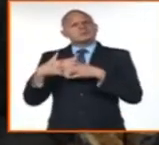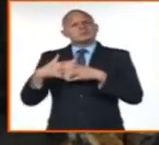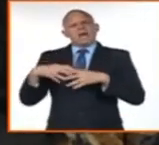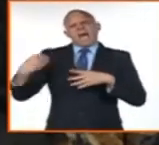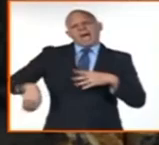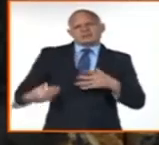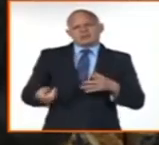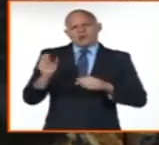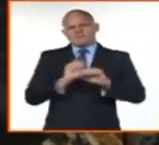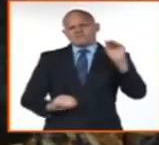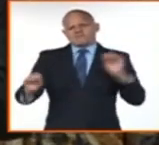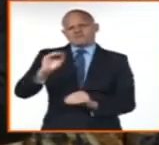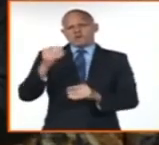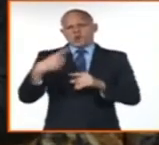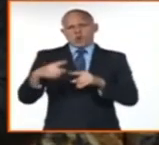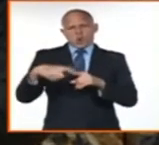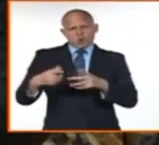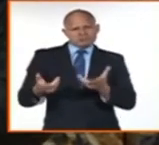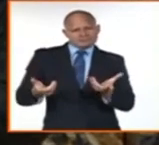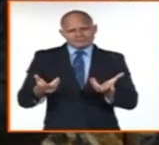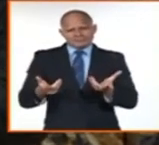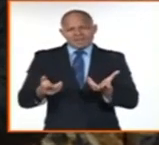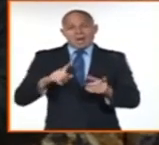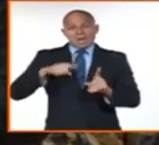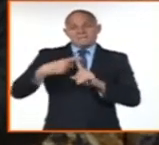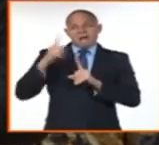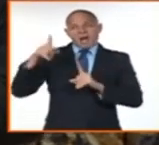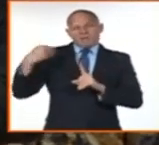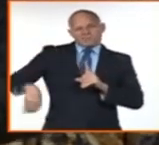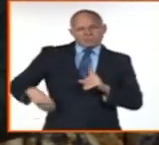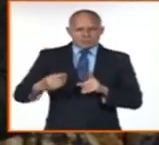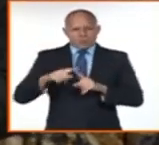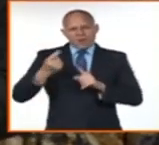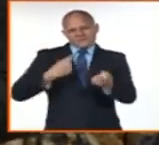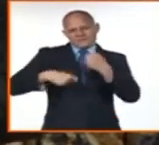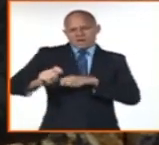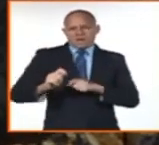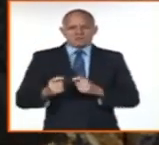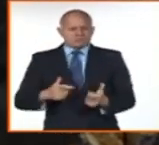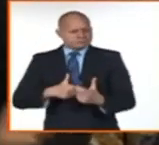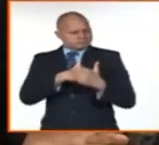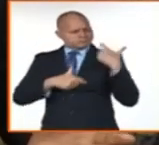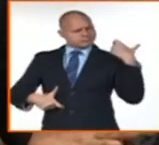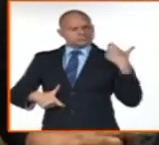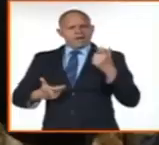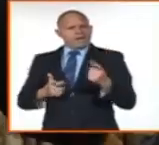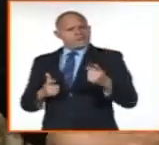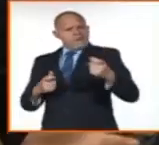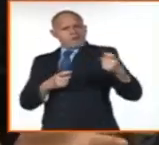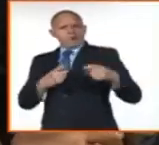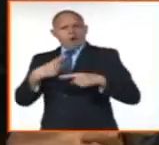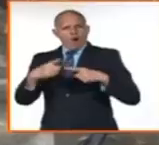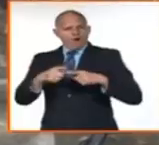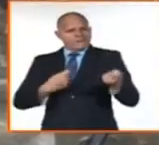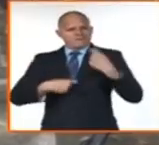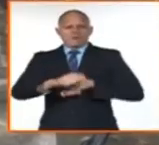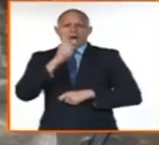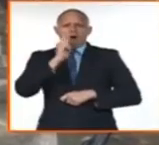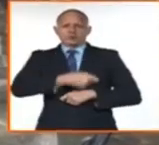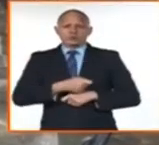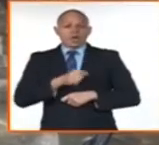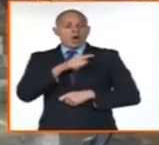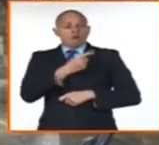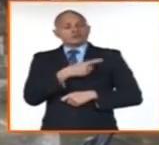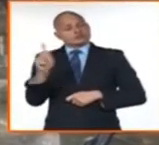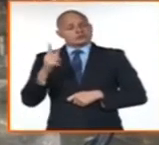tiene salidas económicas porque vende armas, va a venderle combustible a Europa, le va a vender gas a Europa. ¿A quién puso una situación difícil? A los